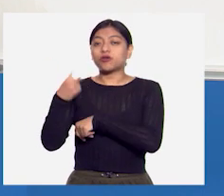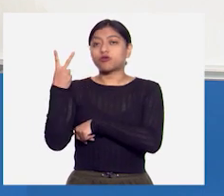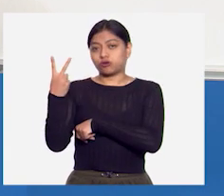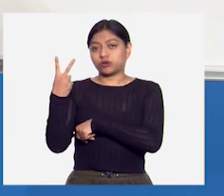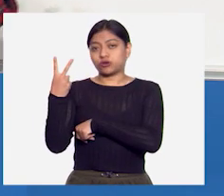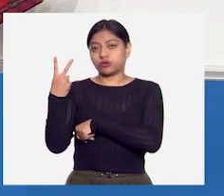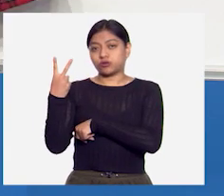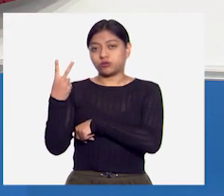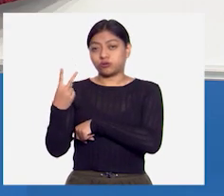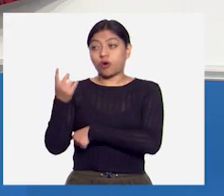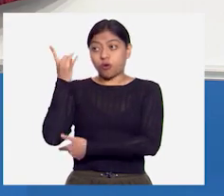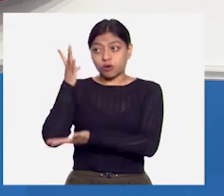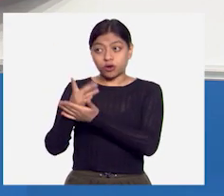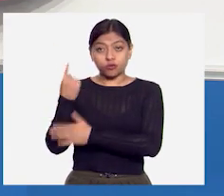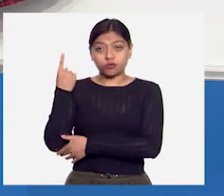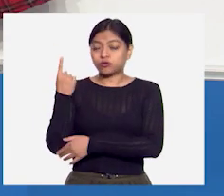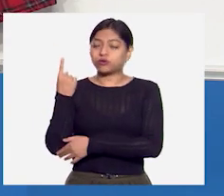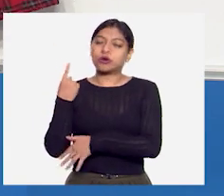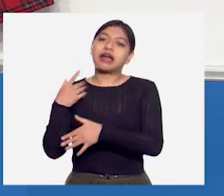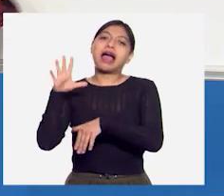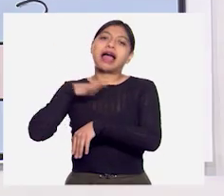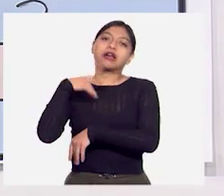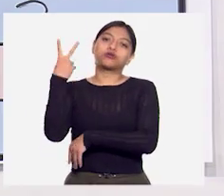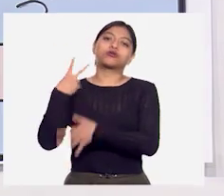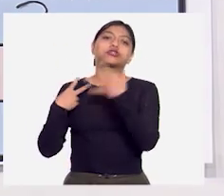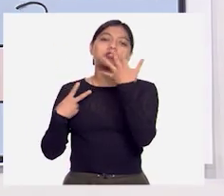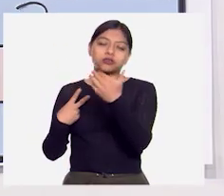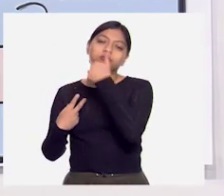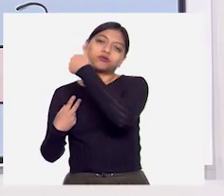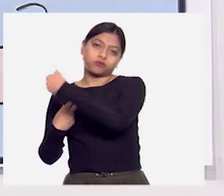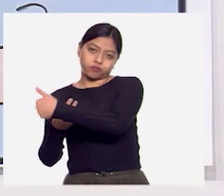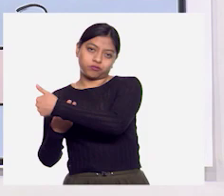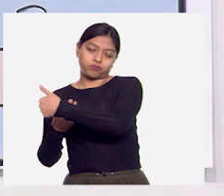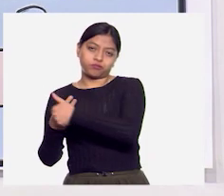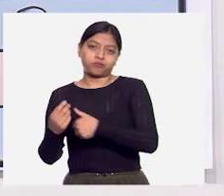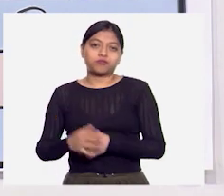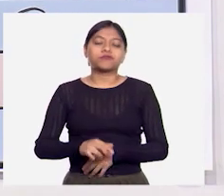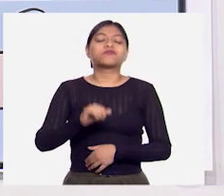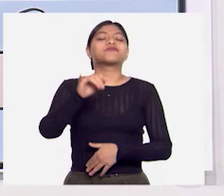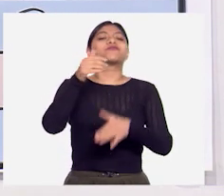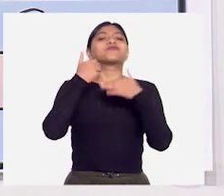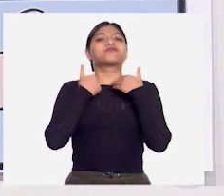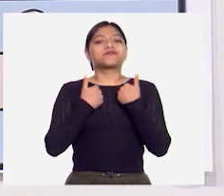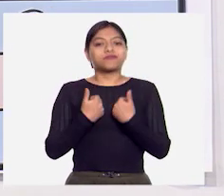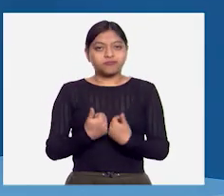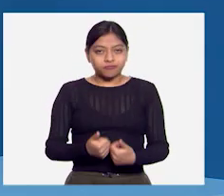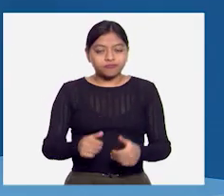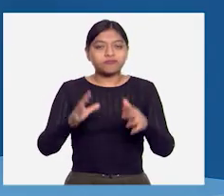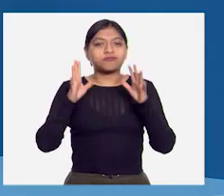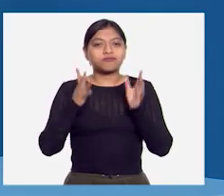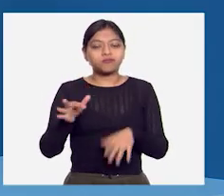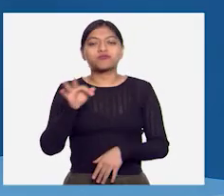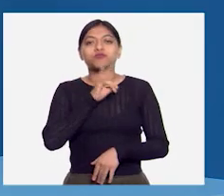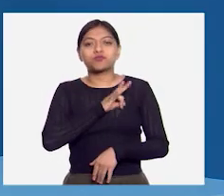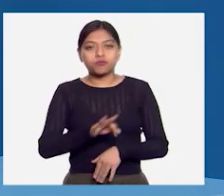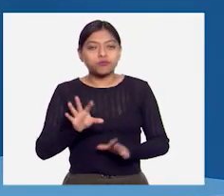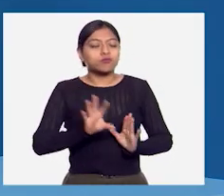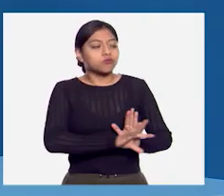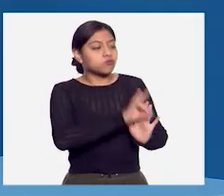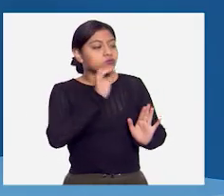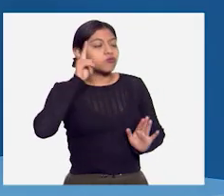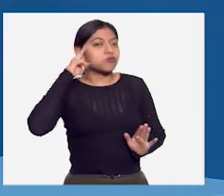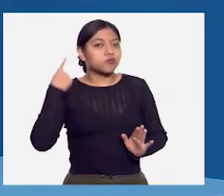valores. No es único. Tenemos el 5 y el 6. Oh, ahora sí ya me quedó mucho más claro cuál podría ser el